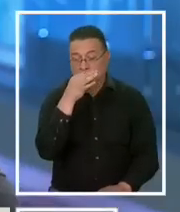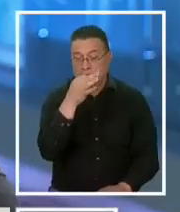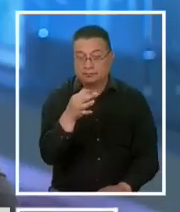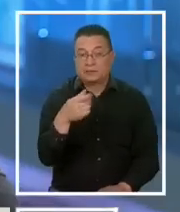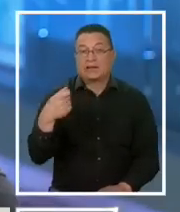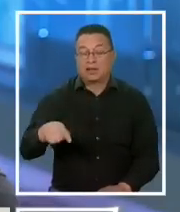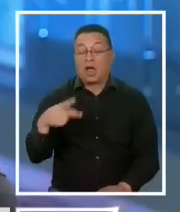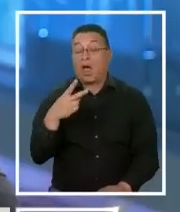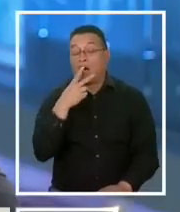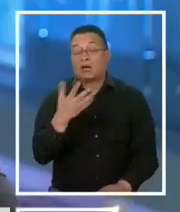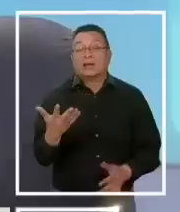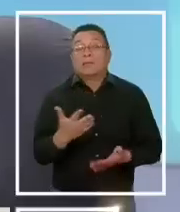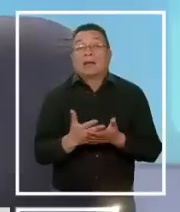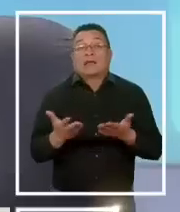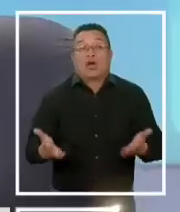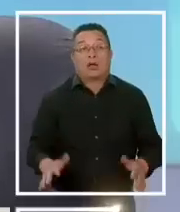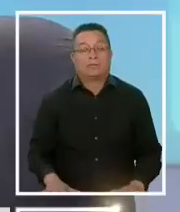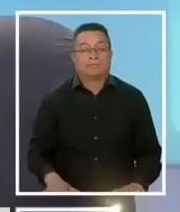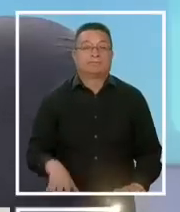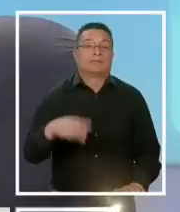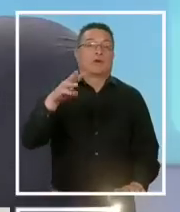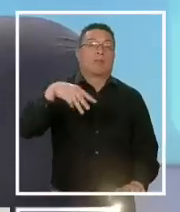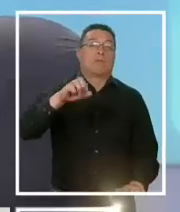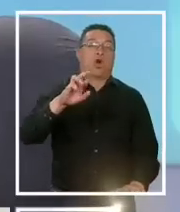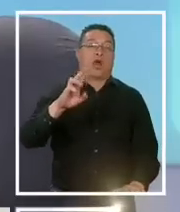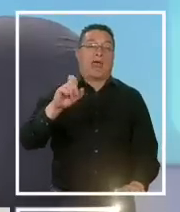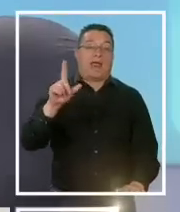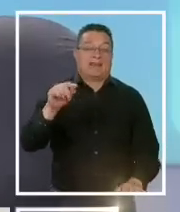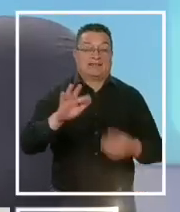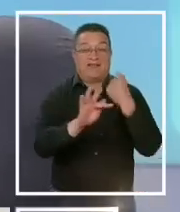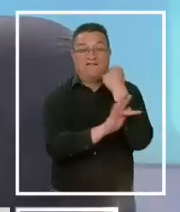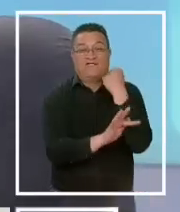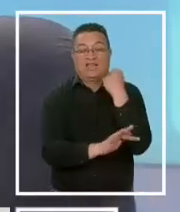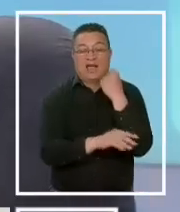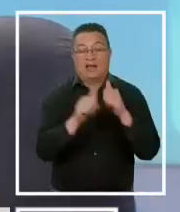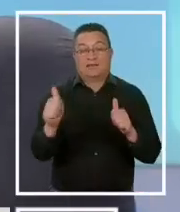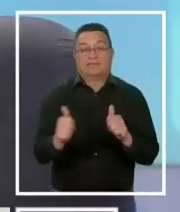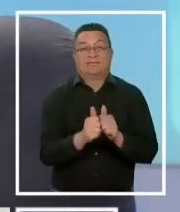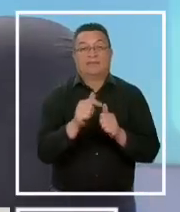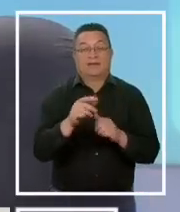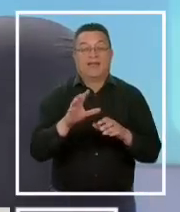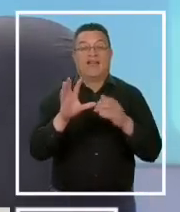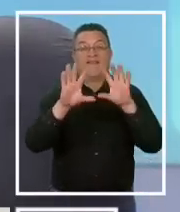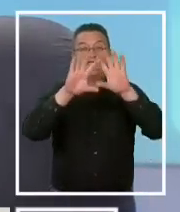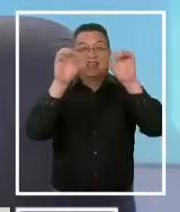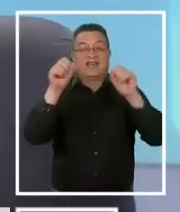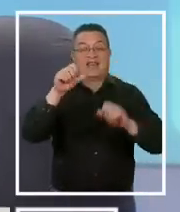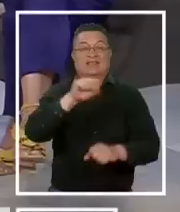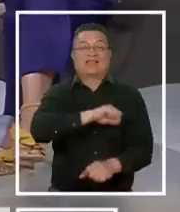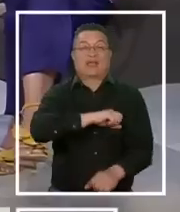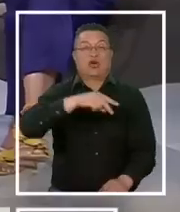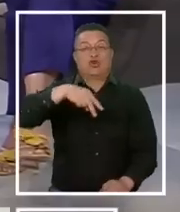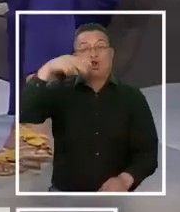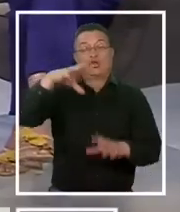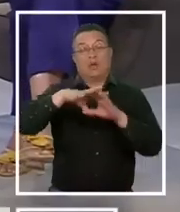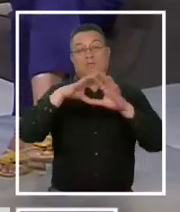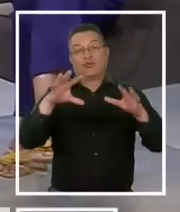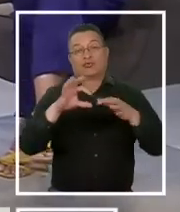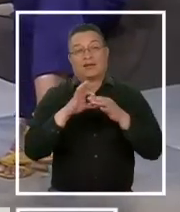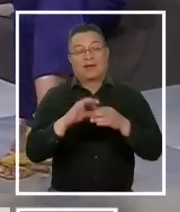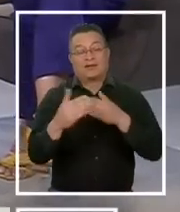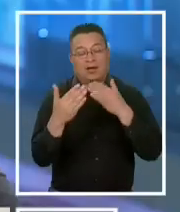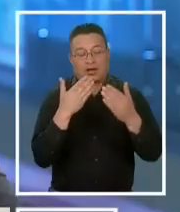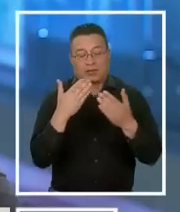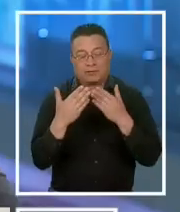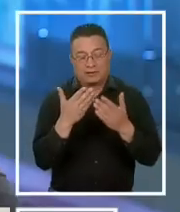veremos qué pasa ahora José Morales fiscal adjunto de la fiscalía Santiago Norte Muchas gracias por